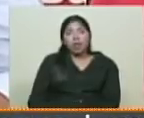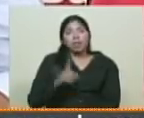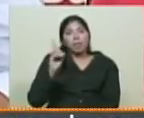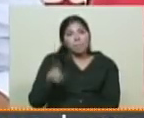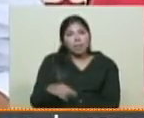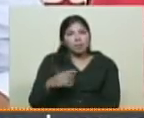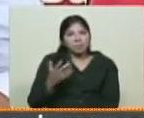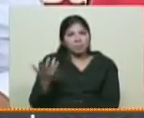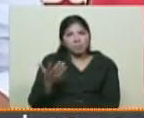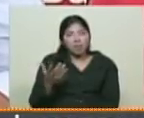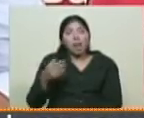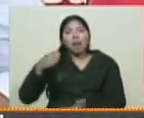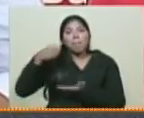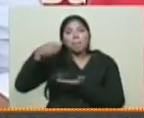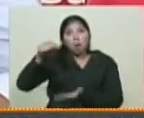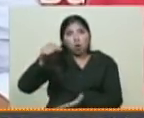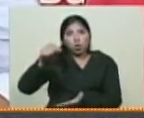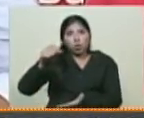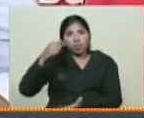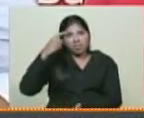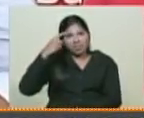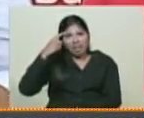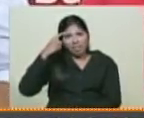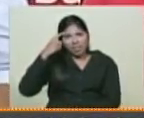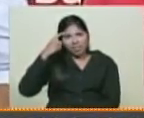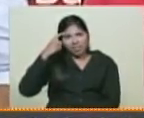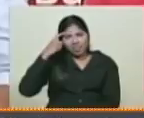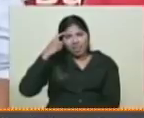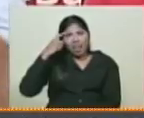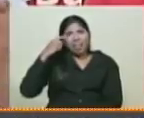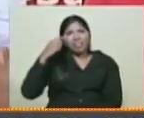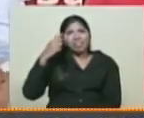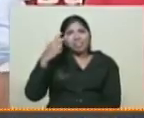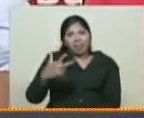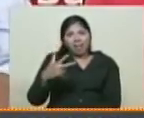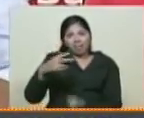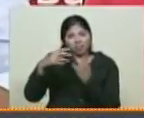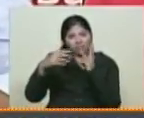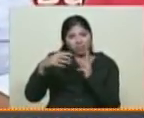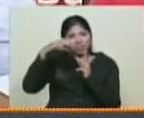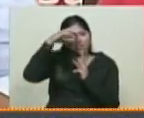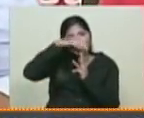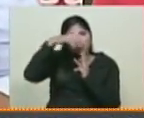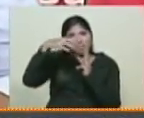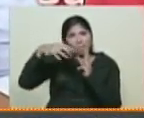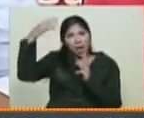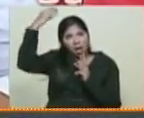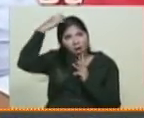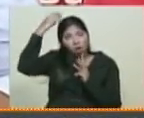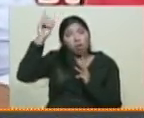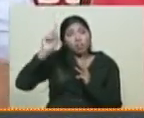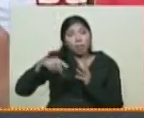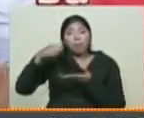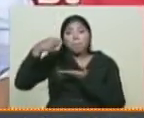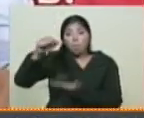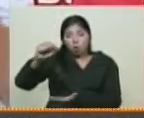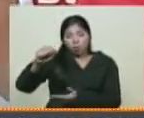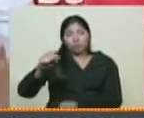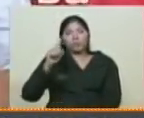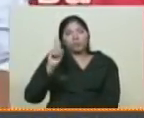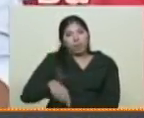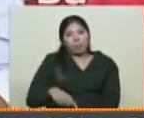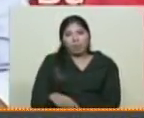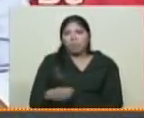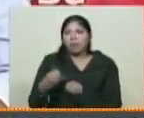también el bono de Reyes Magos para llevárselo a la familia venezolana, para llevárselo al trabajador,